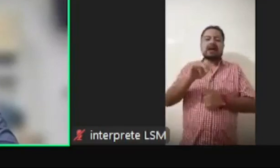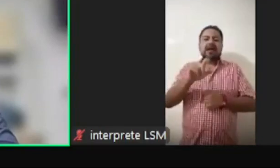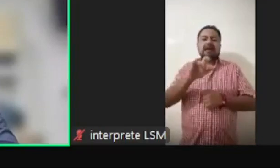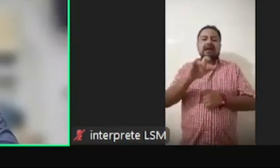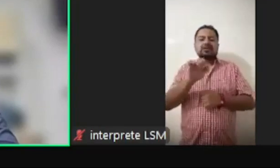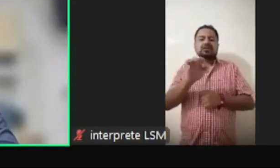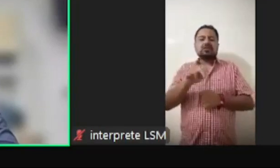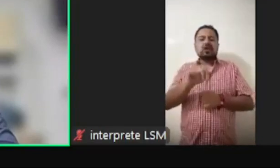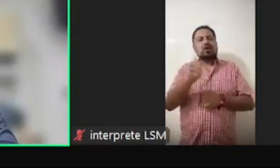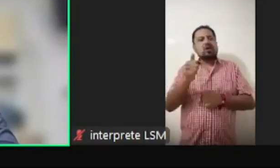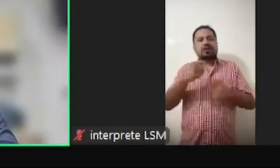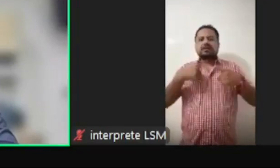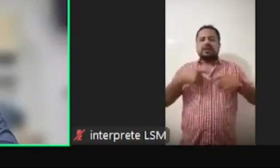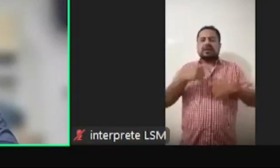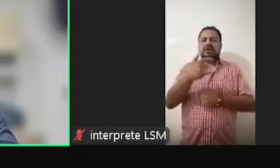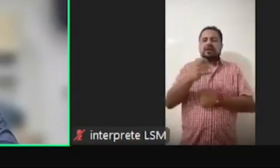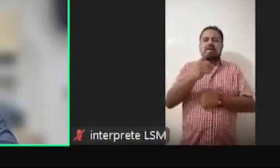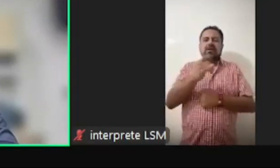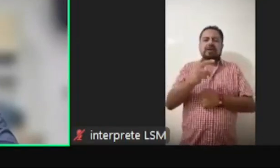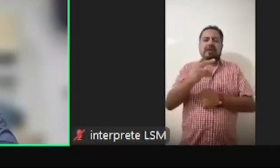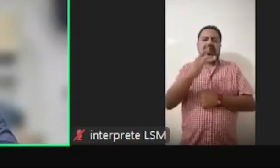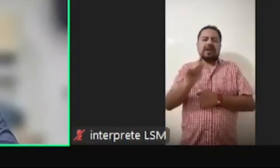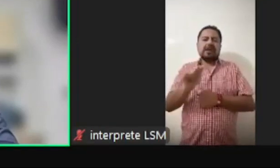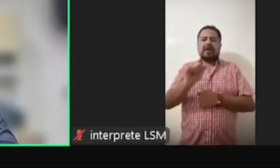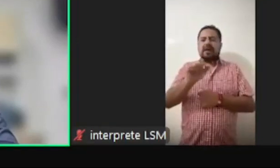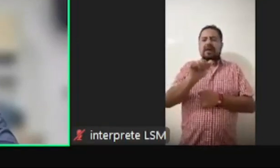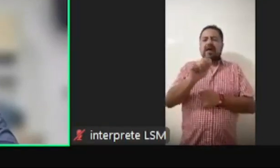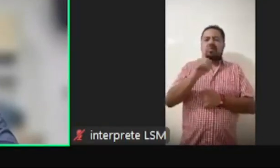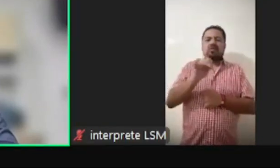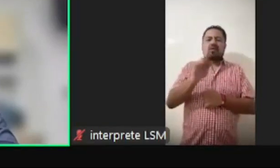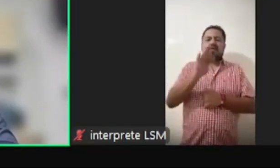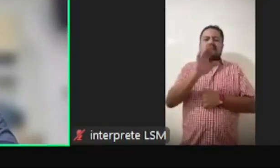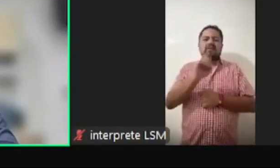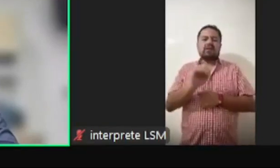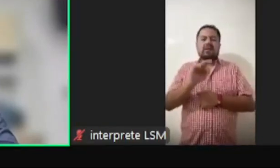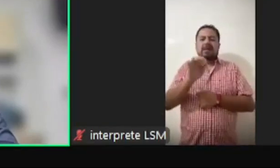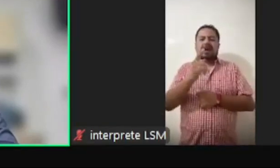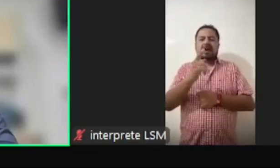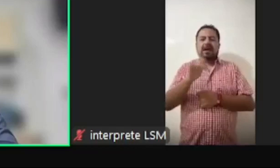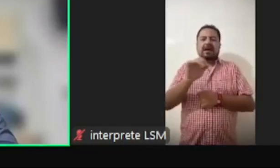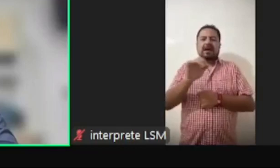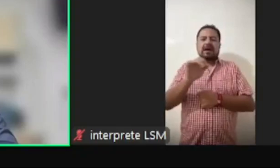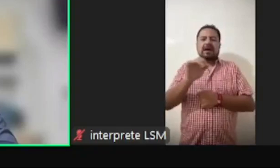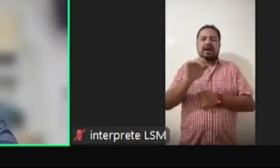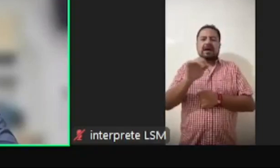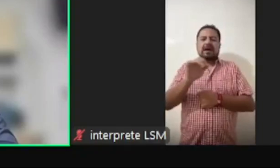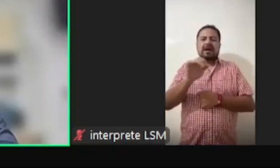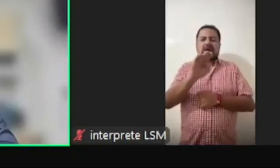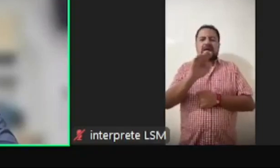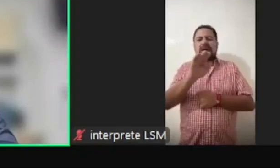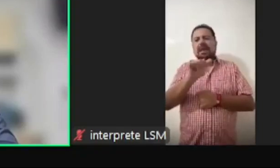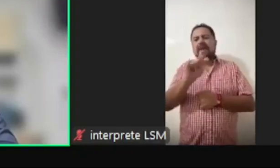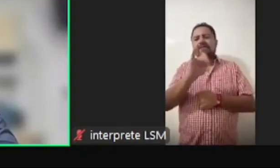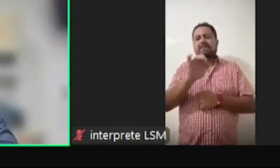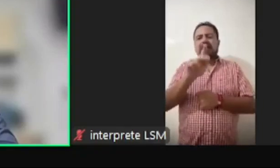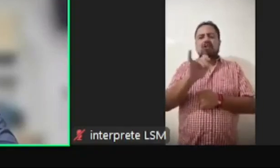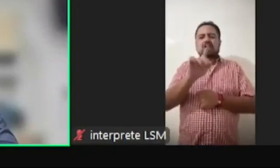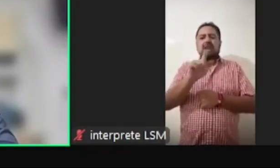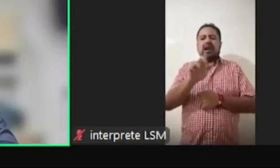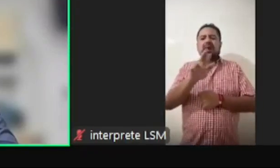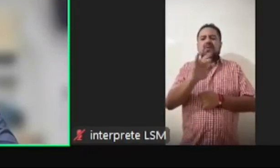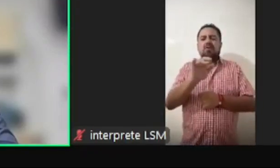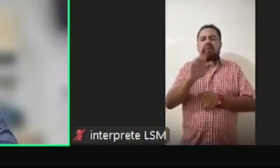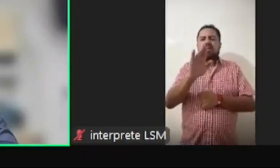otras personas, Georgina de la Cruz Galeana, Adolfo Alberto Solís Maganda, Carlos Alberto Mendiola Alberto, Laura Patricia